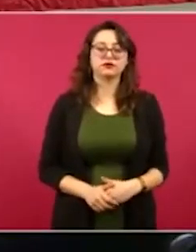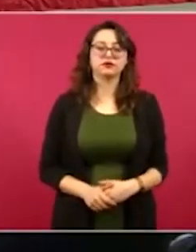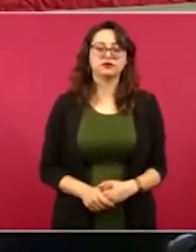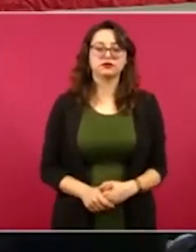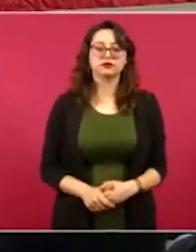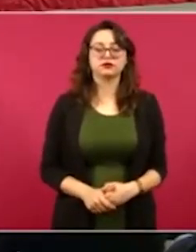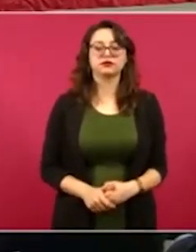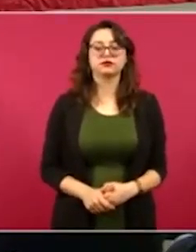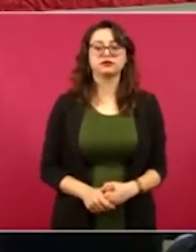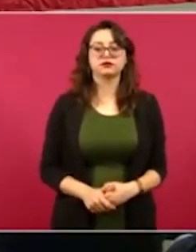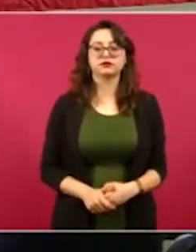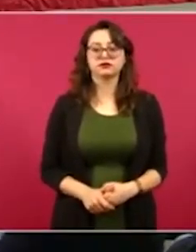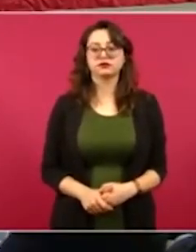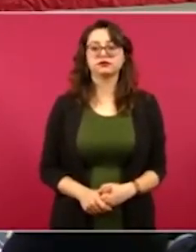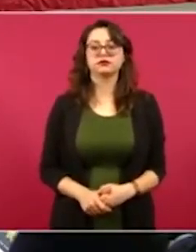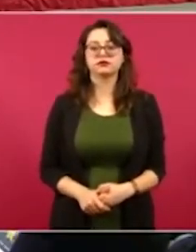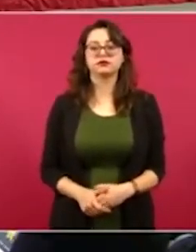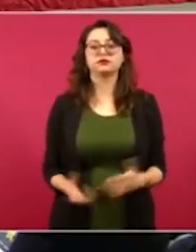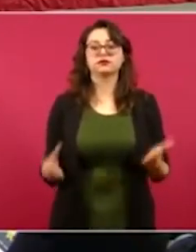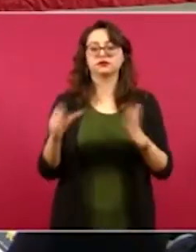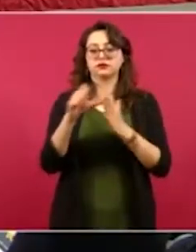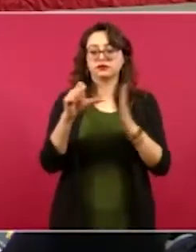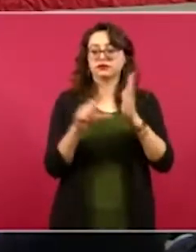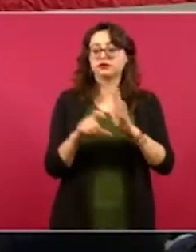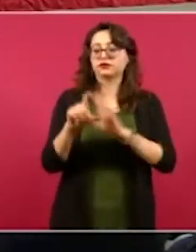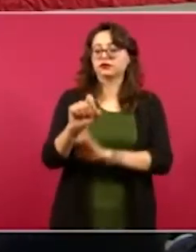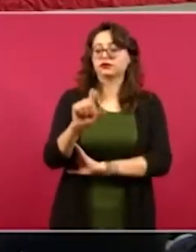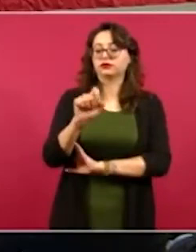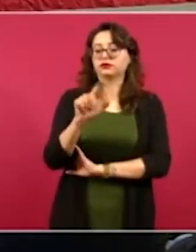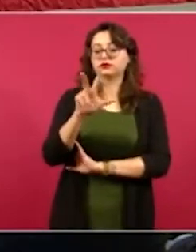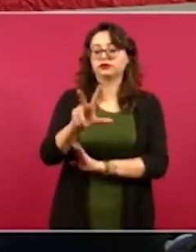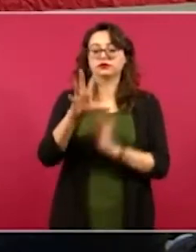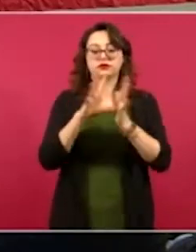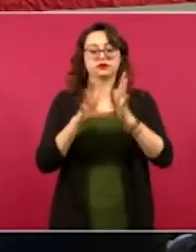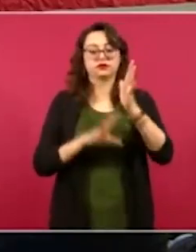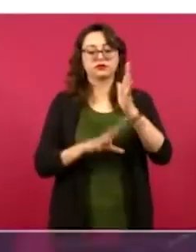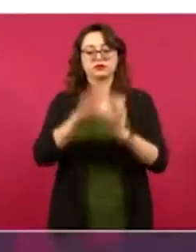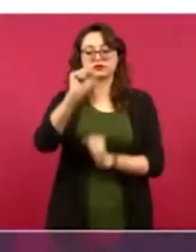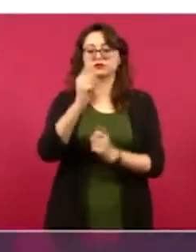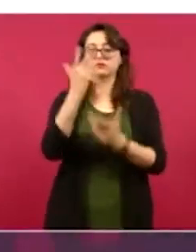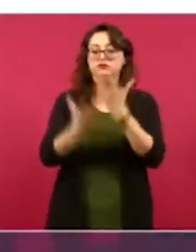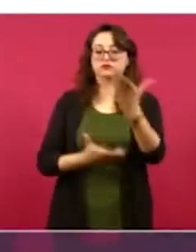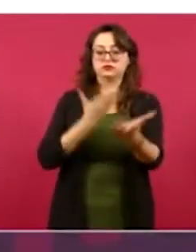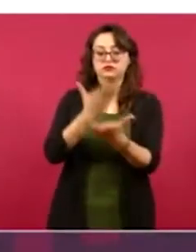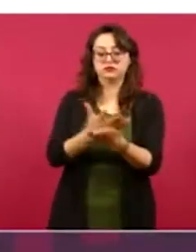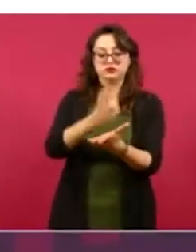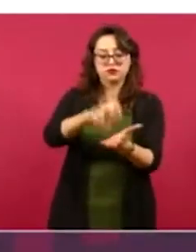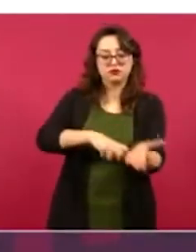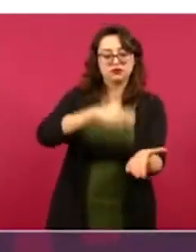Mandé una iniciativa de reforma al artículo 28 de la Constitución y ya